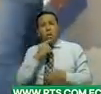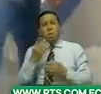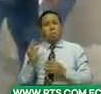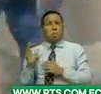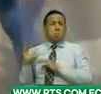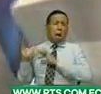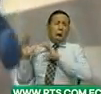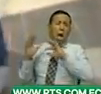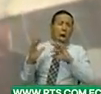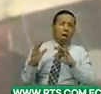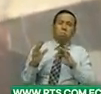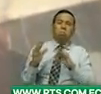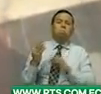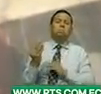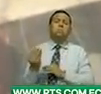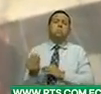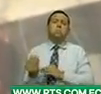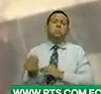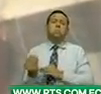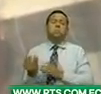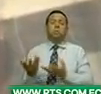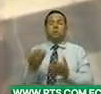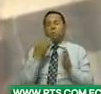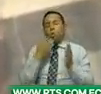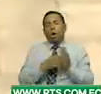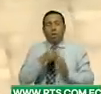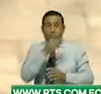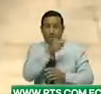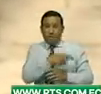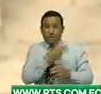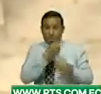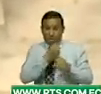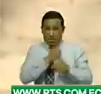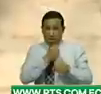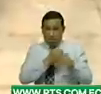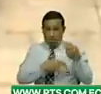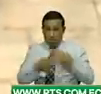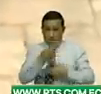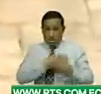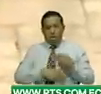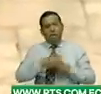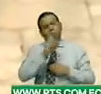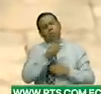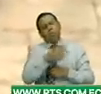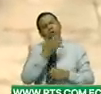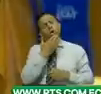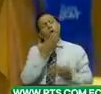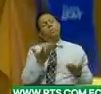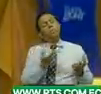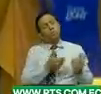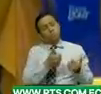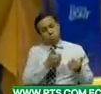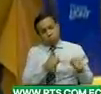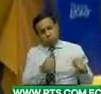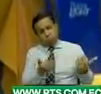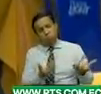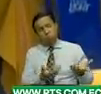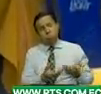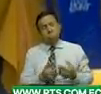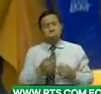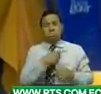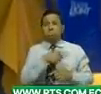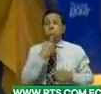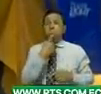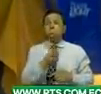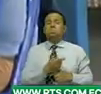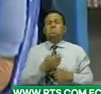minutos conversando con uno de los comerciantes del Cantón Playas en Guayas. Ellos expresan que no tienen mucha expectativa